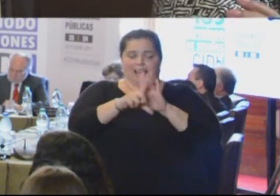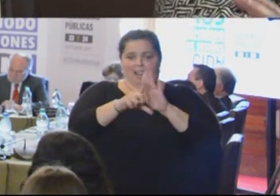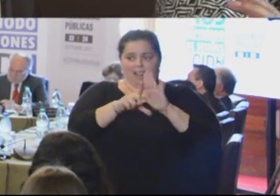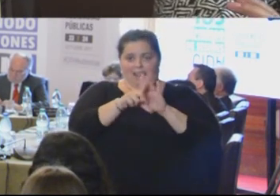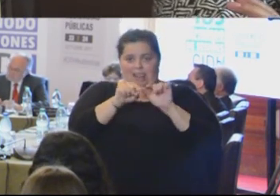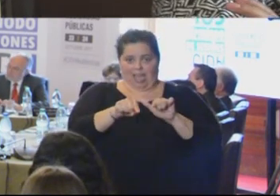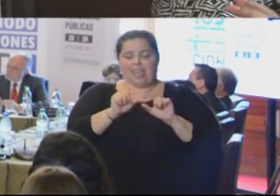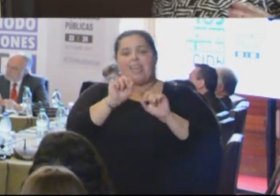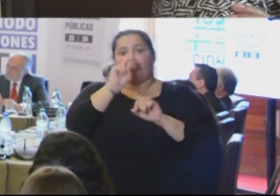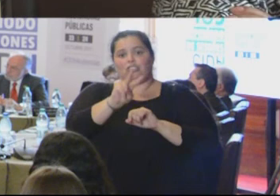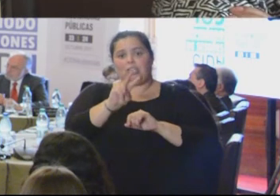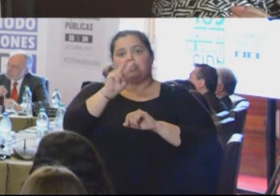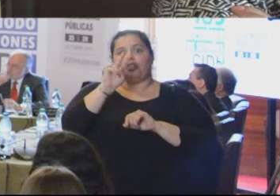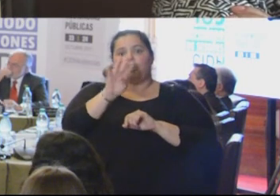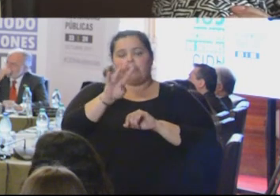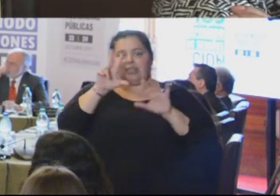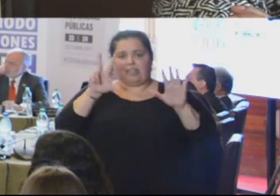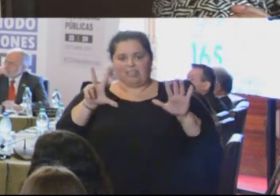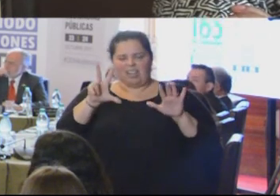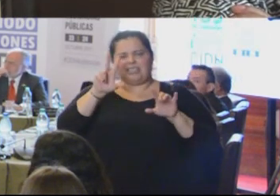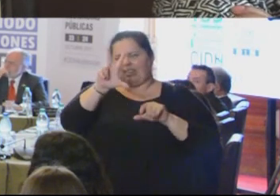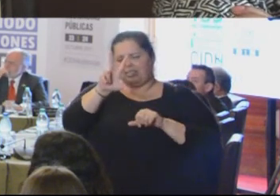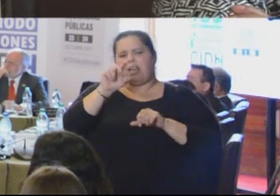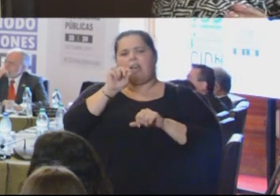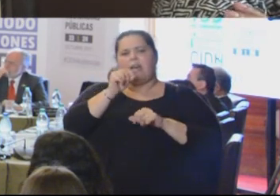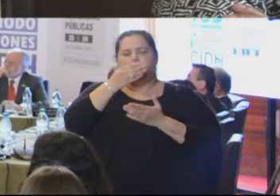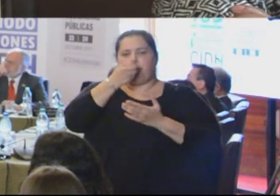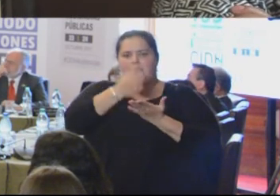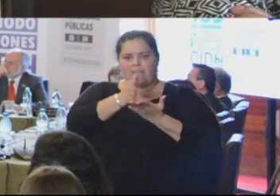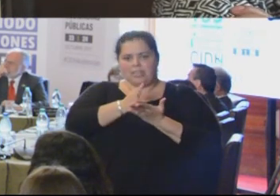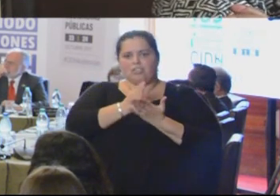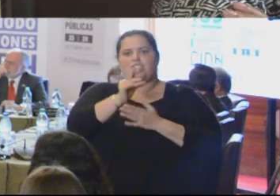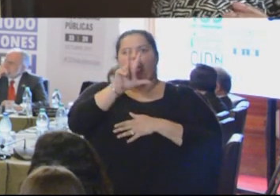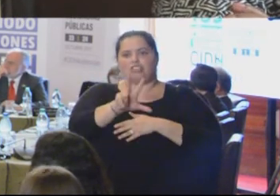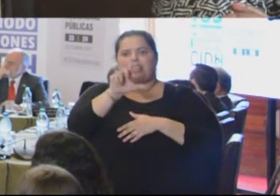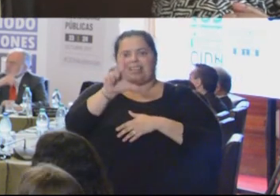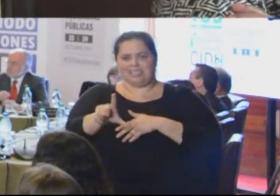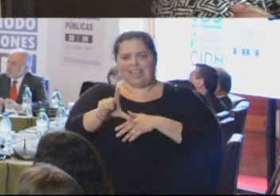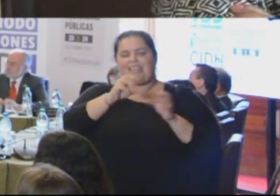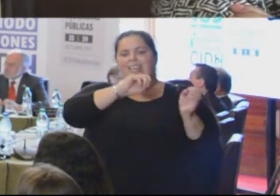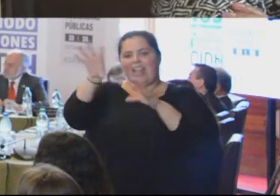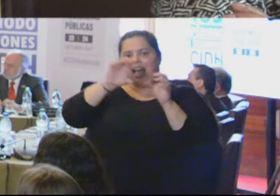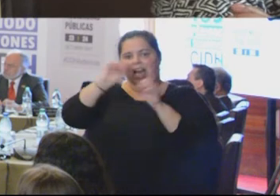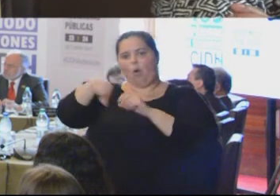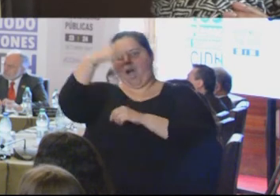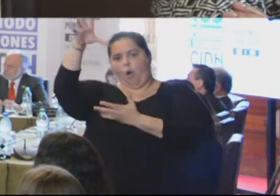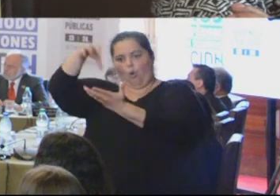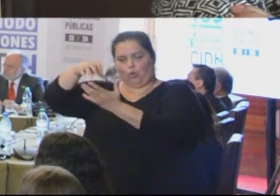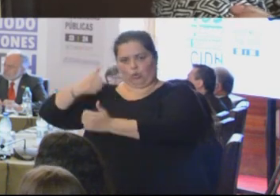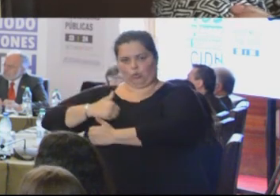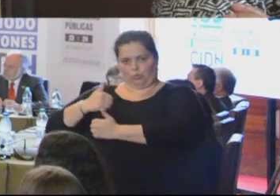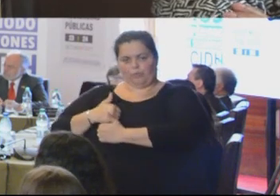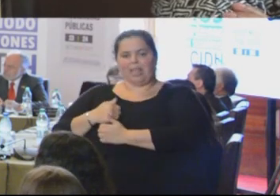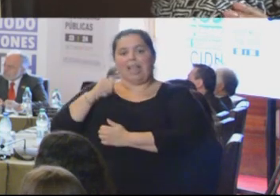beneficios en el marco del decreto 700 6 y 87 atrás los establecimientos militares entre los beneficiados se encuentran